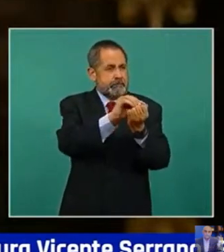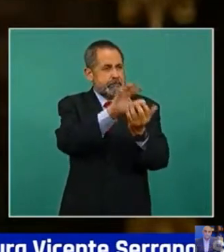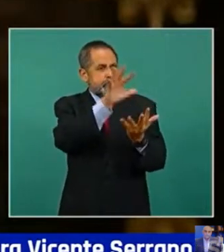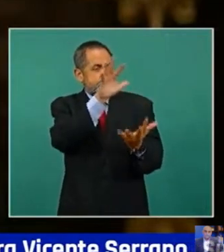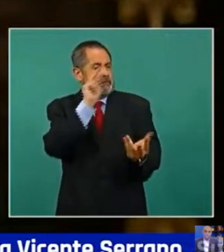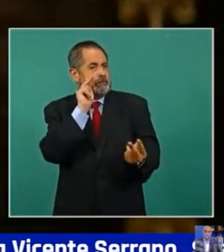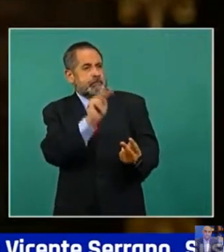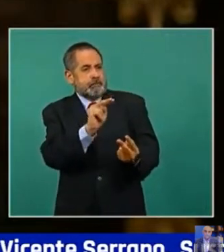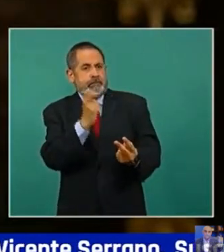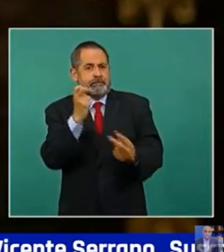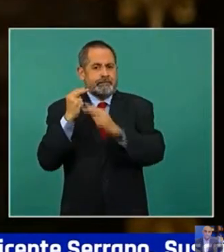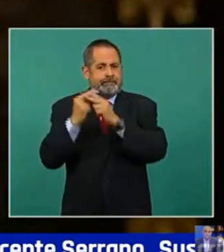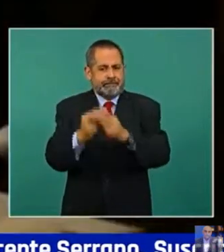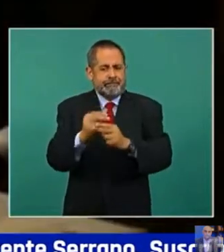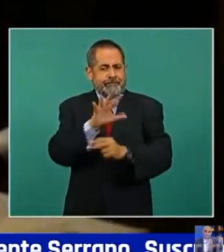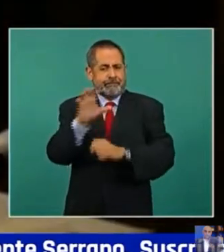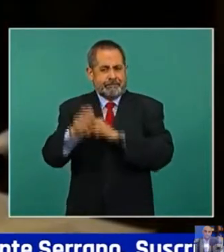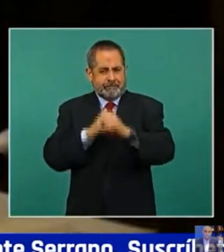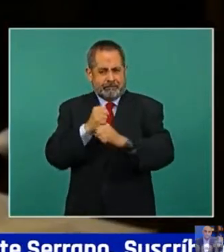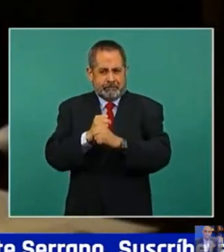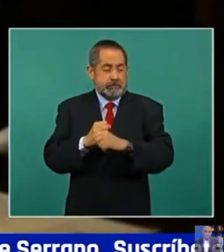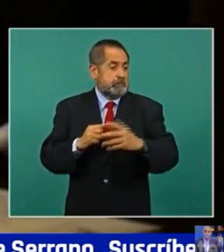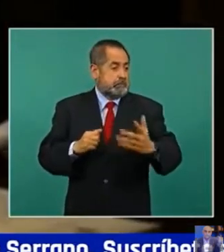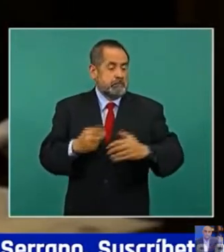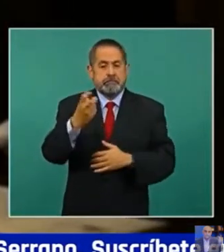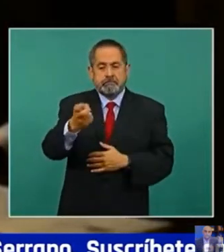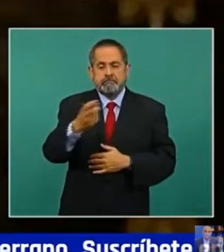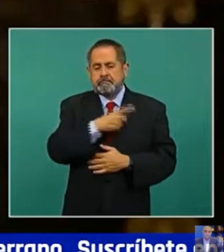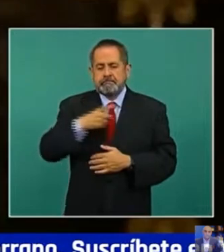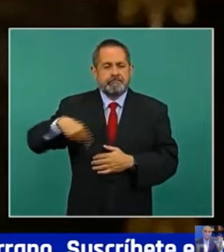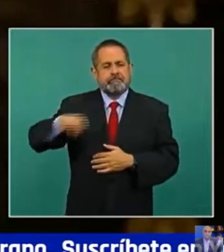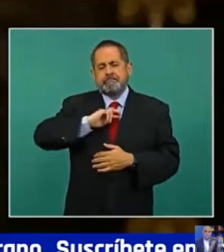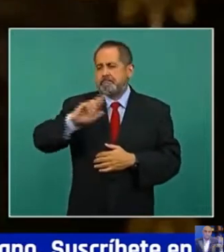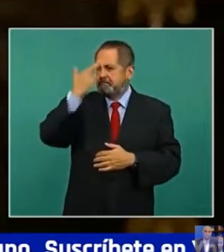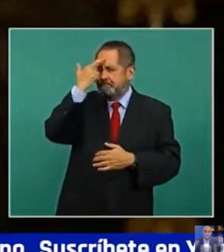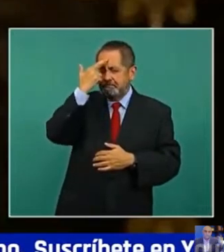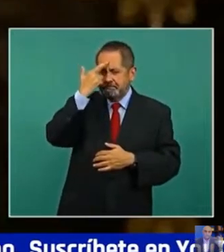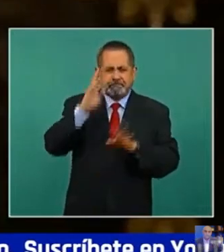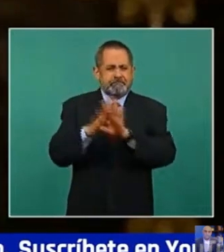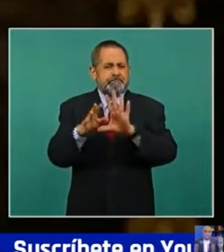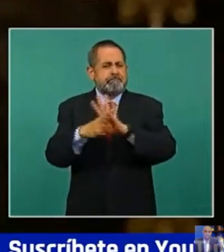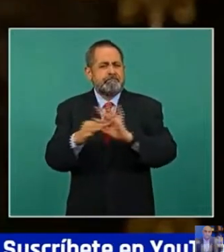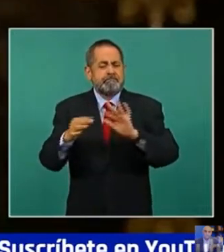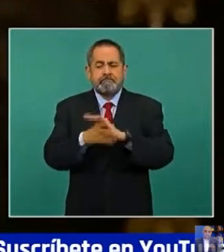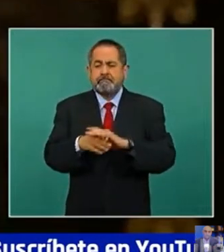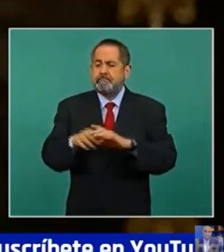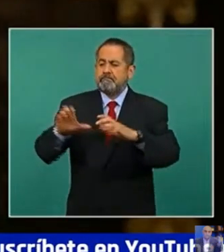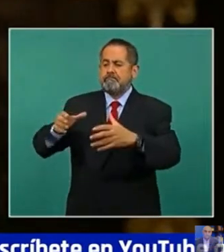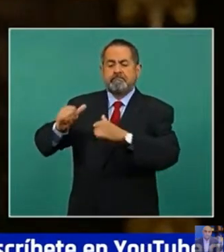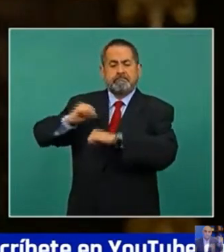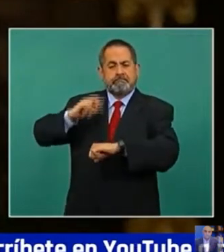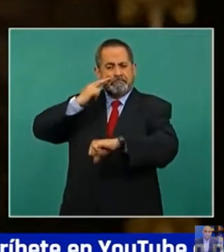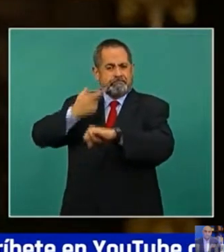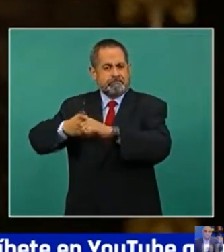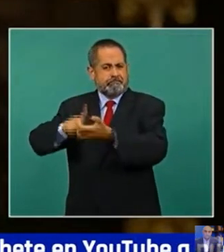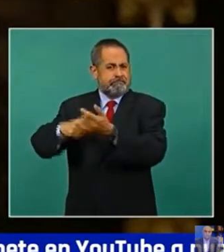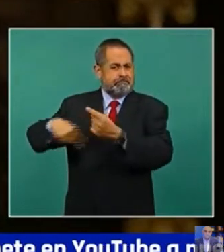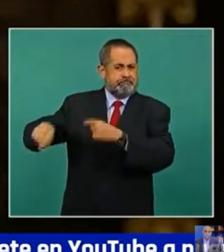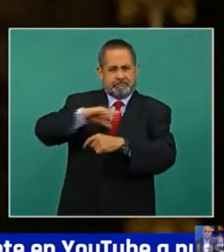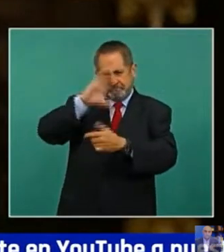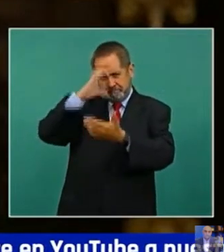esta conmemoración es bello recordar, como lo expresó la Conferencia del Episcopado